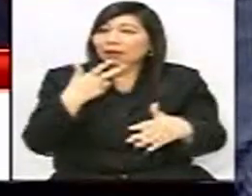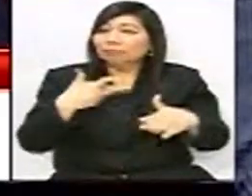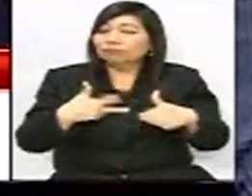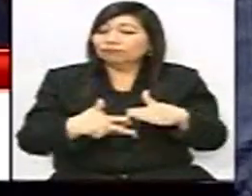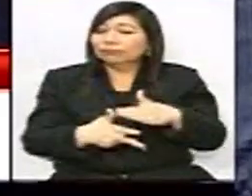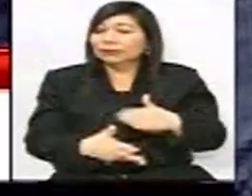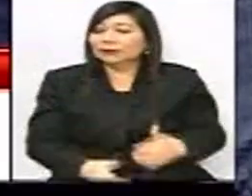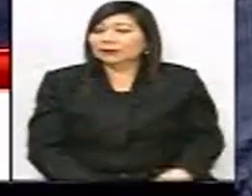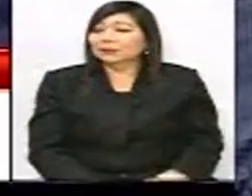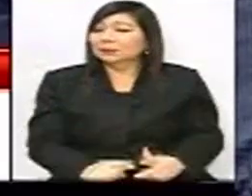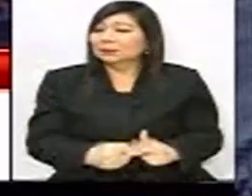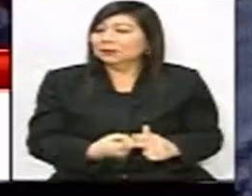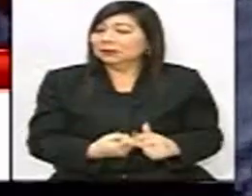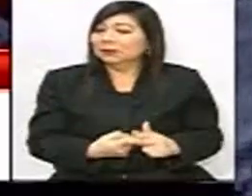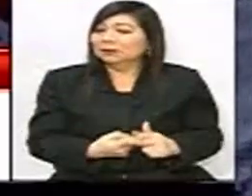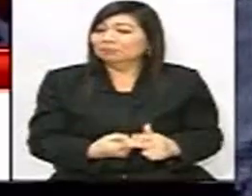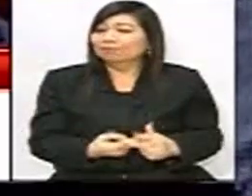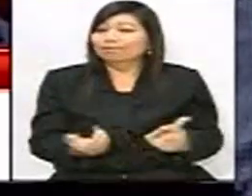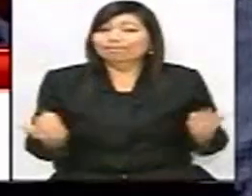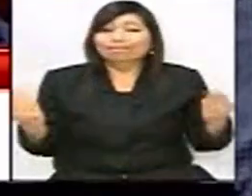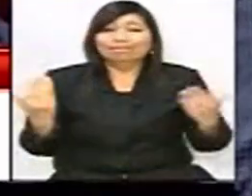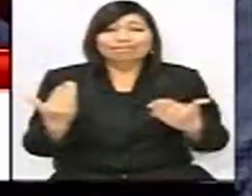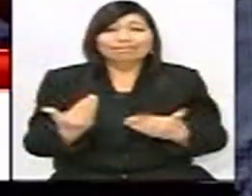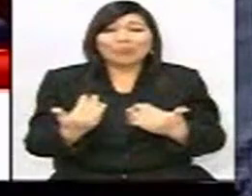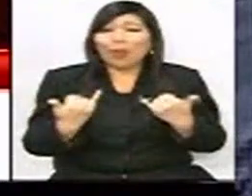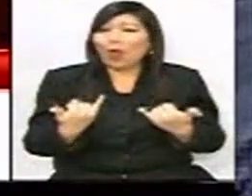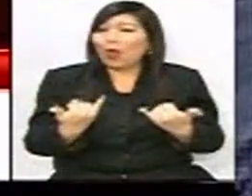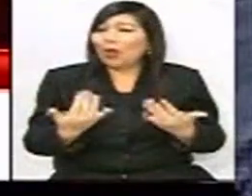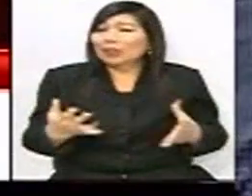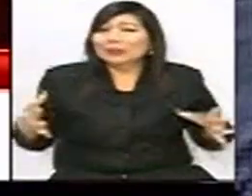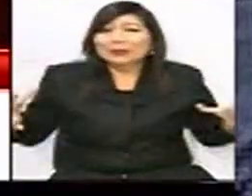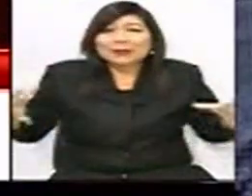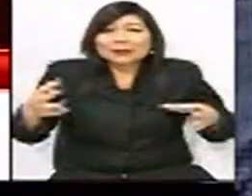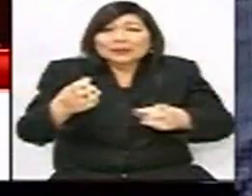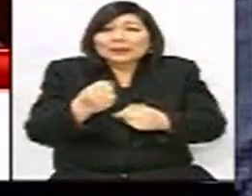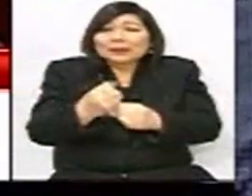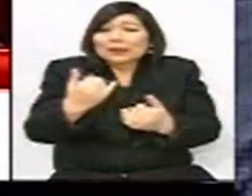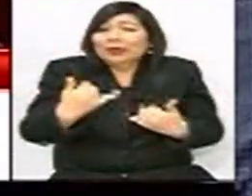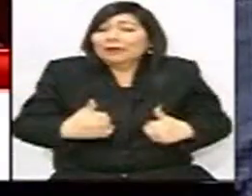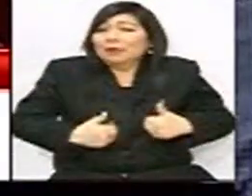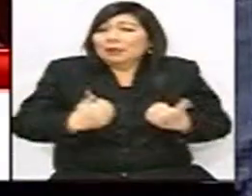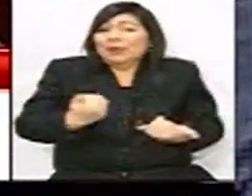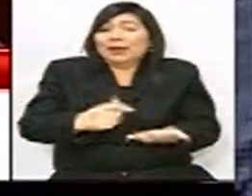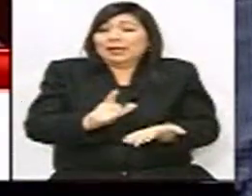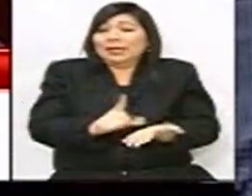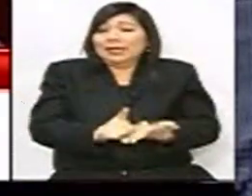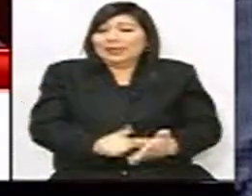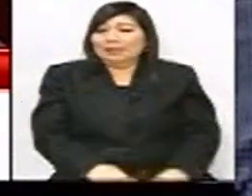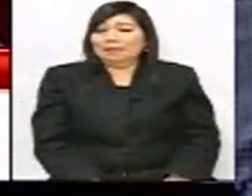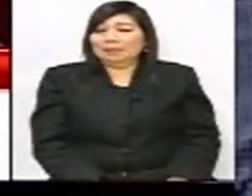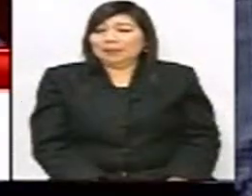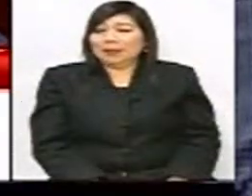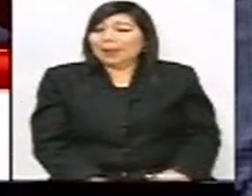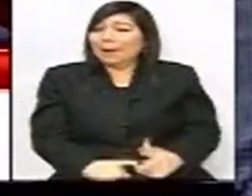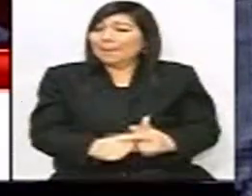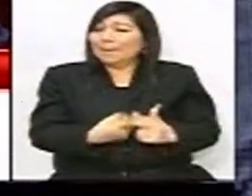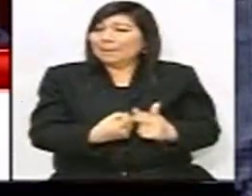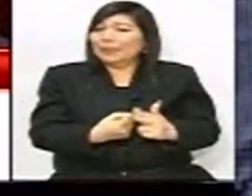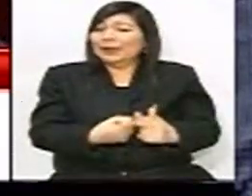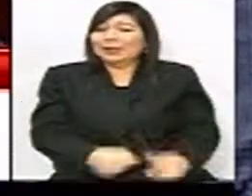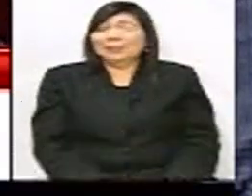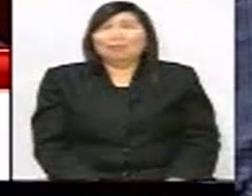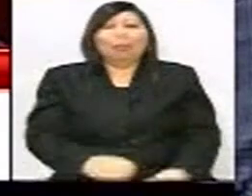peajes, empezaron a matarnos a todos ahora quienes radicamos en la ciudad de Lima. Empezó